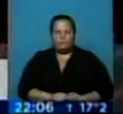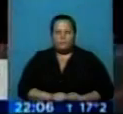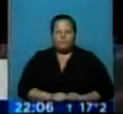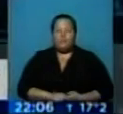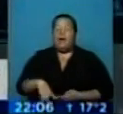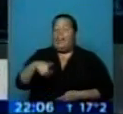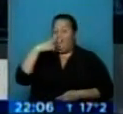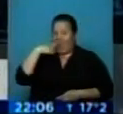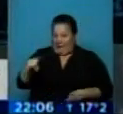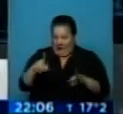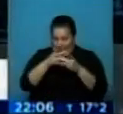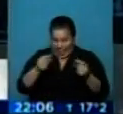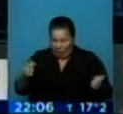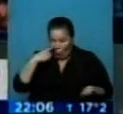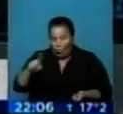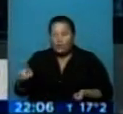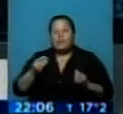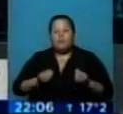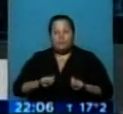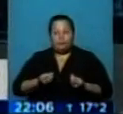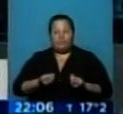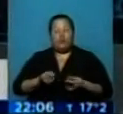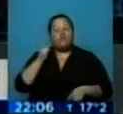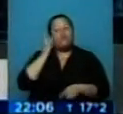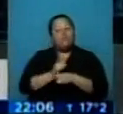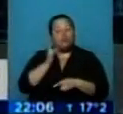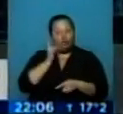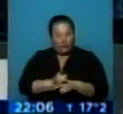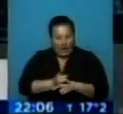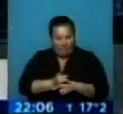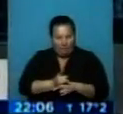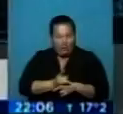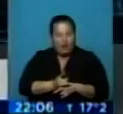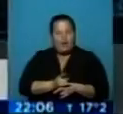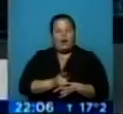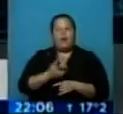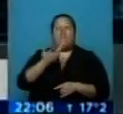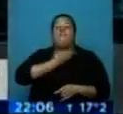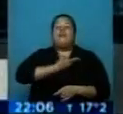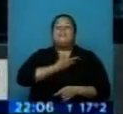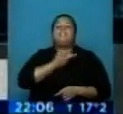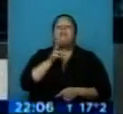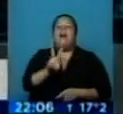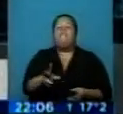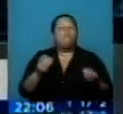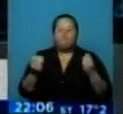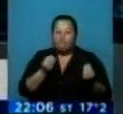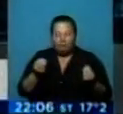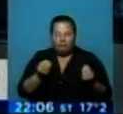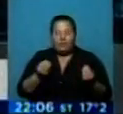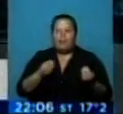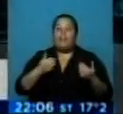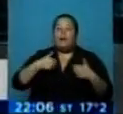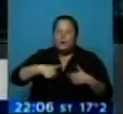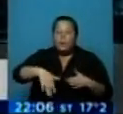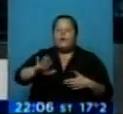Y para finalizar, como siempre lo hace el Frente para la Victoria,